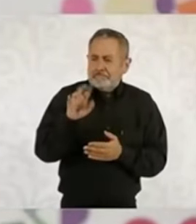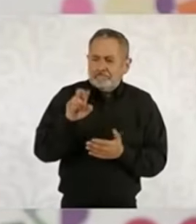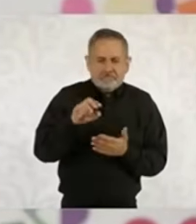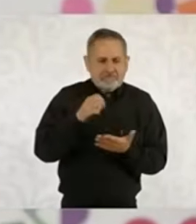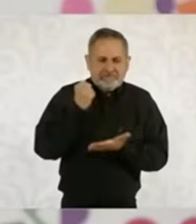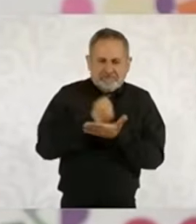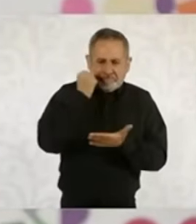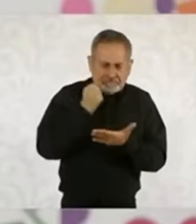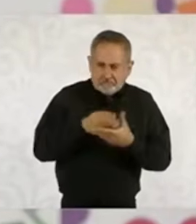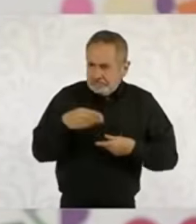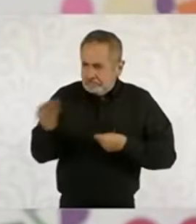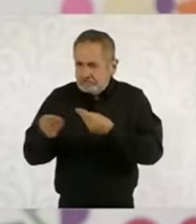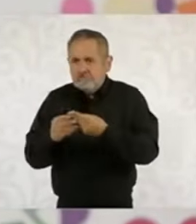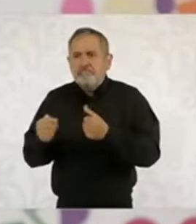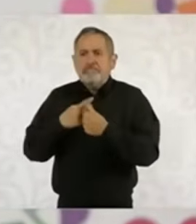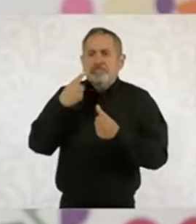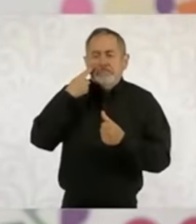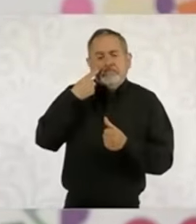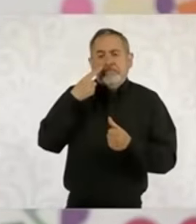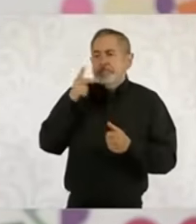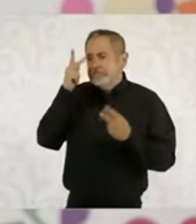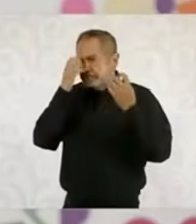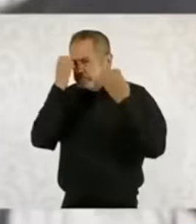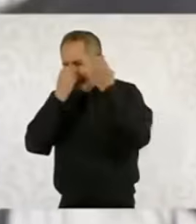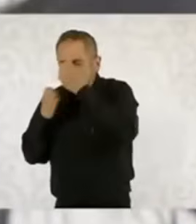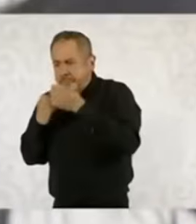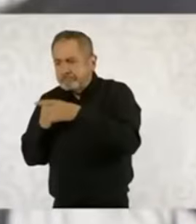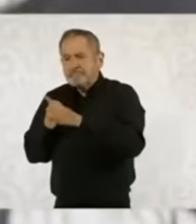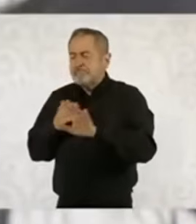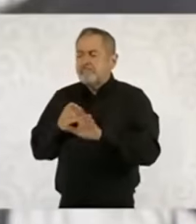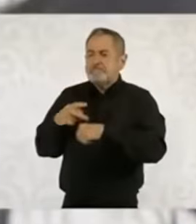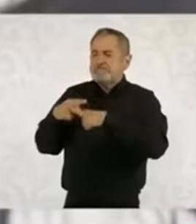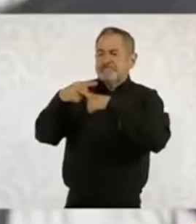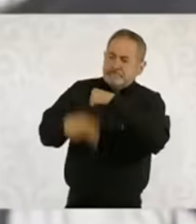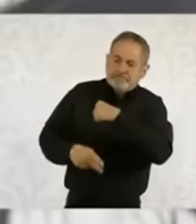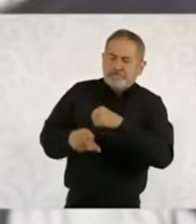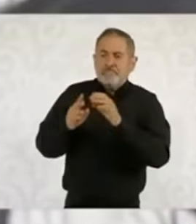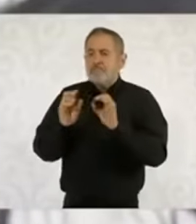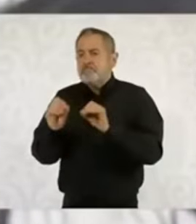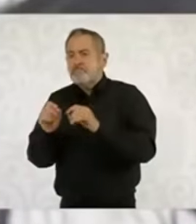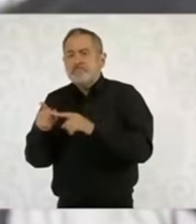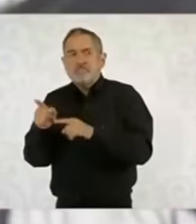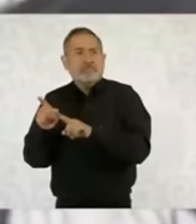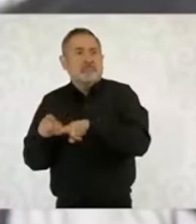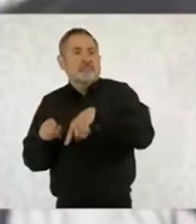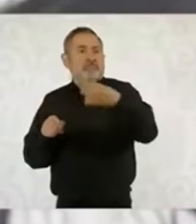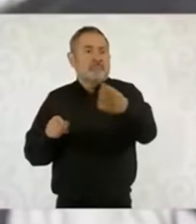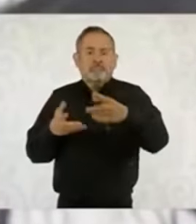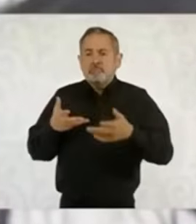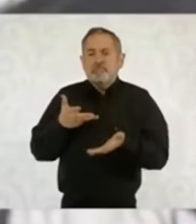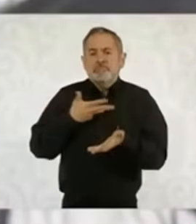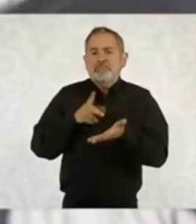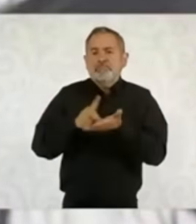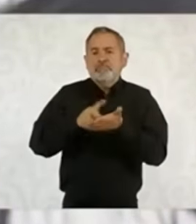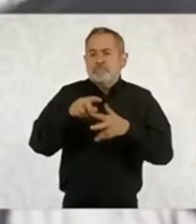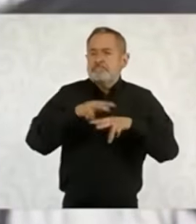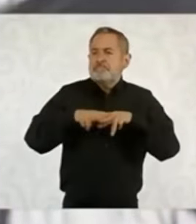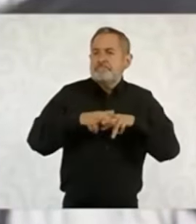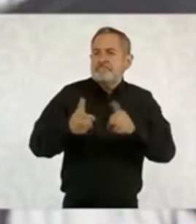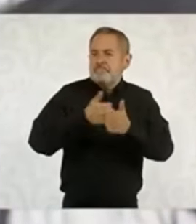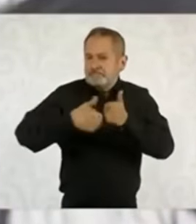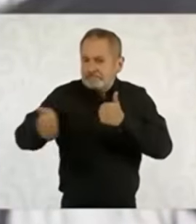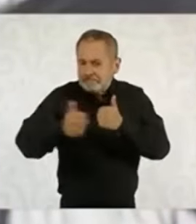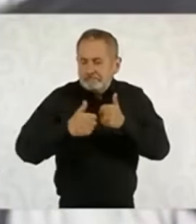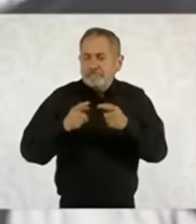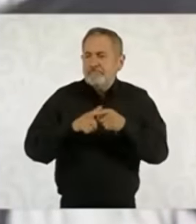estos poblados, se verifica que no se encuentren en zonas de riesgo, que no estén ocupando derechos de vía, que no estén en zonas de